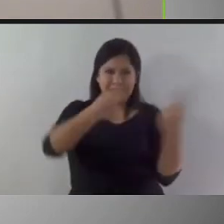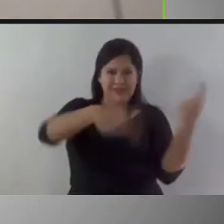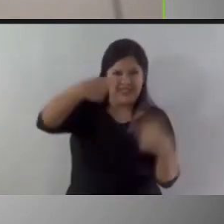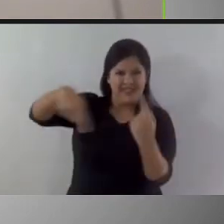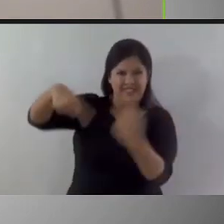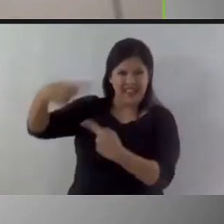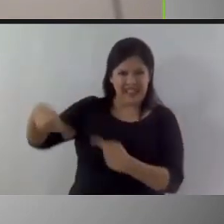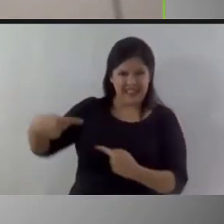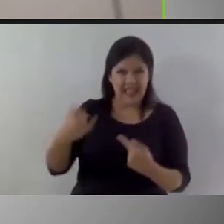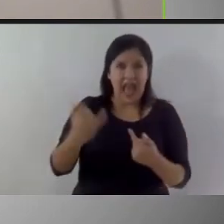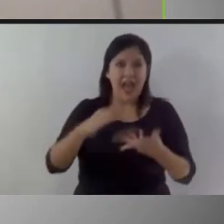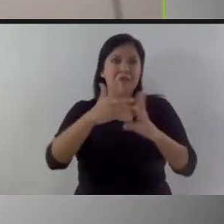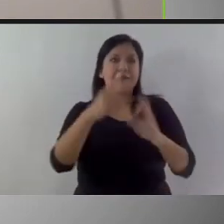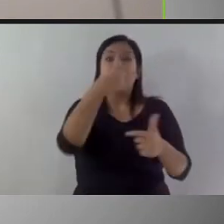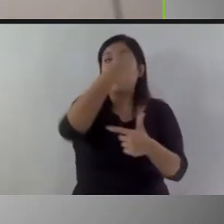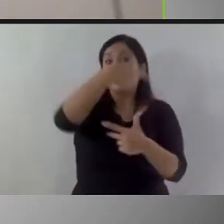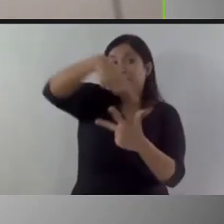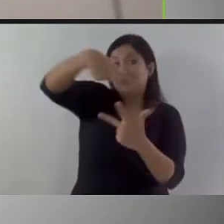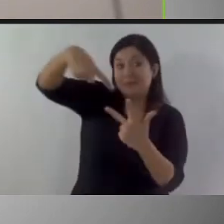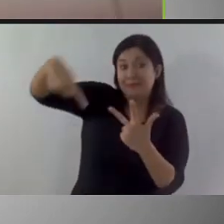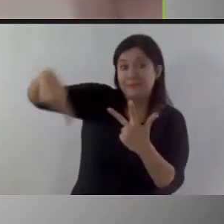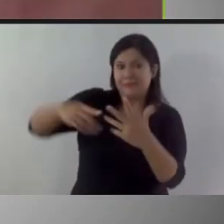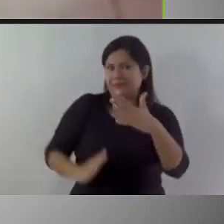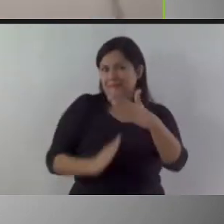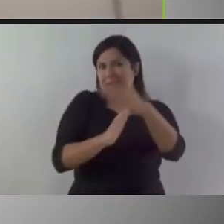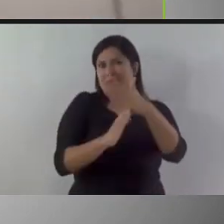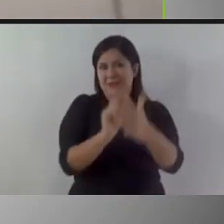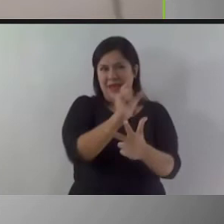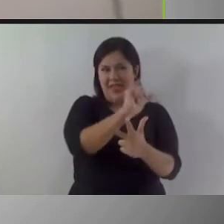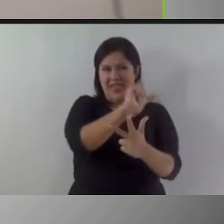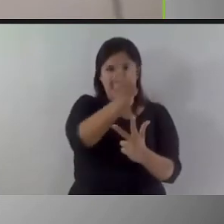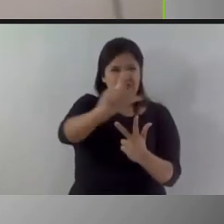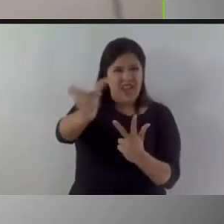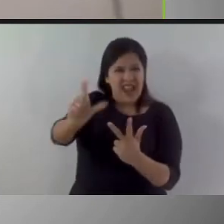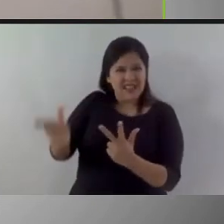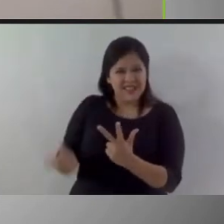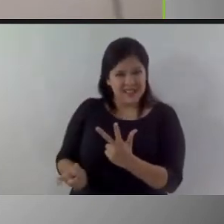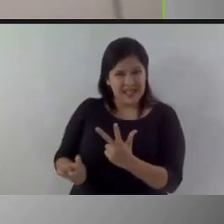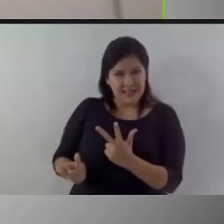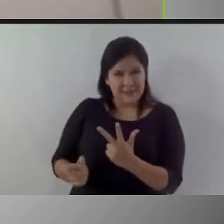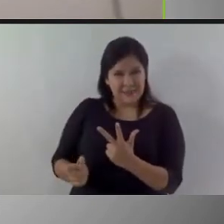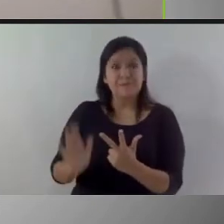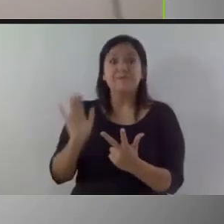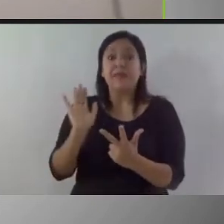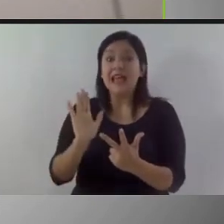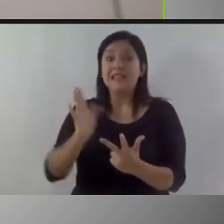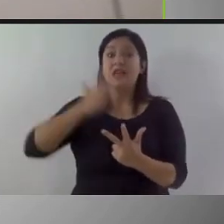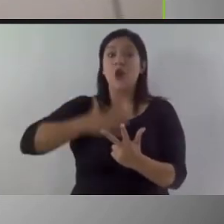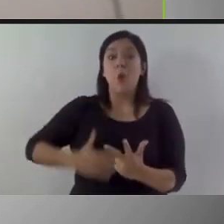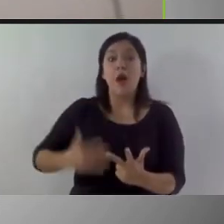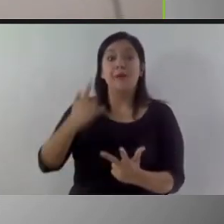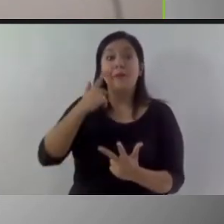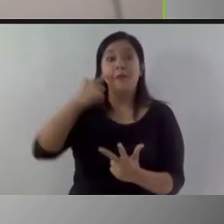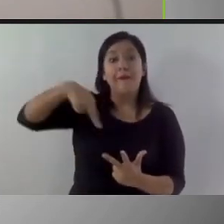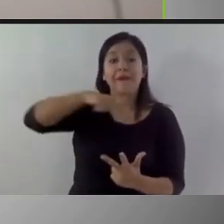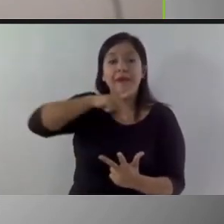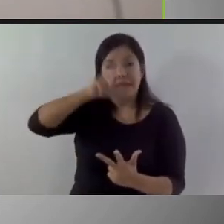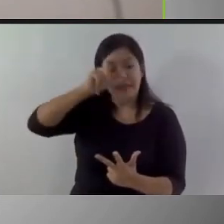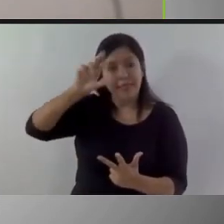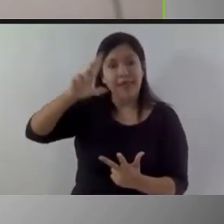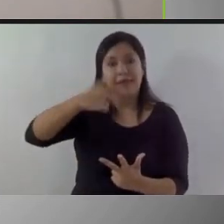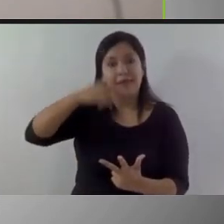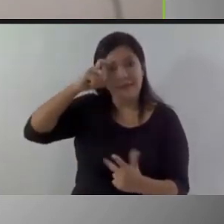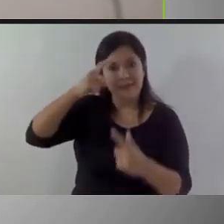tres variaciones principales que configuran el universo de los cuerpos intersex. Hay muchas